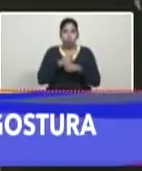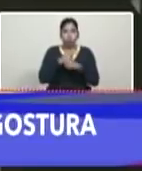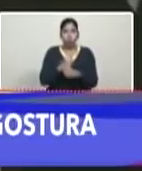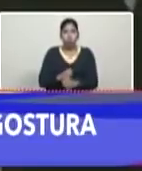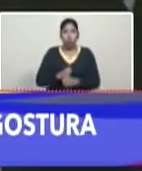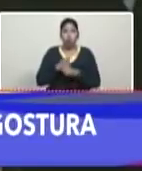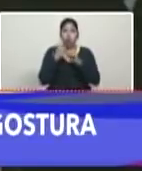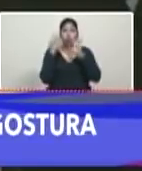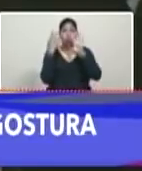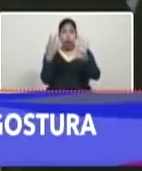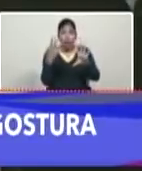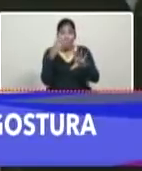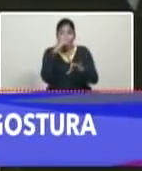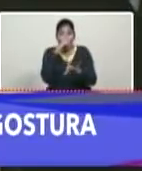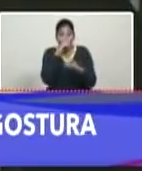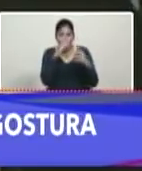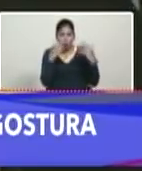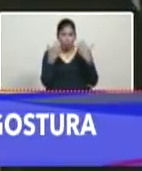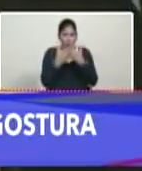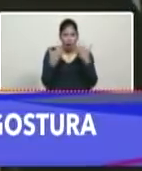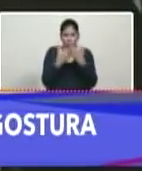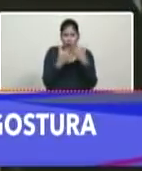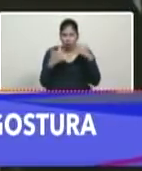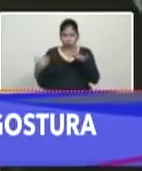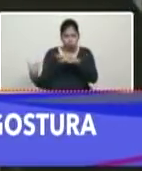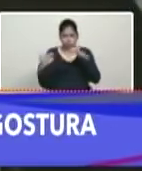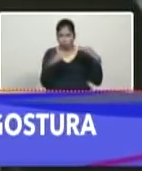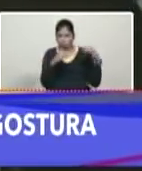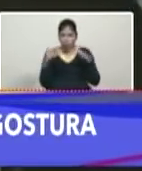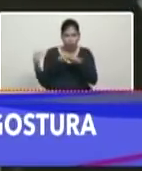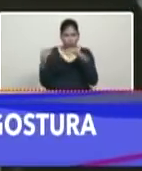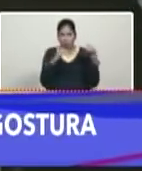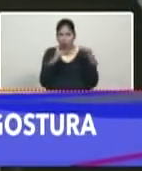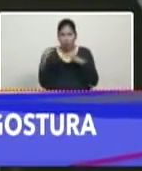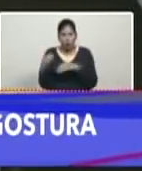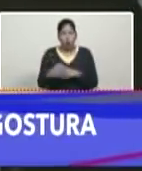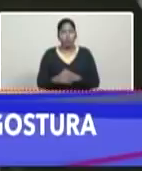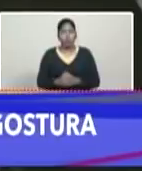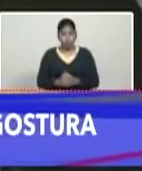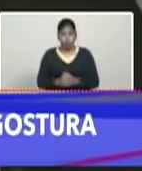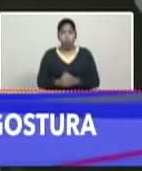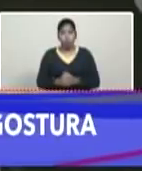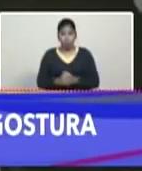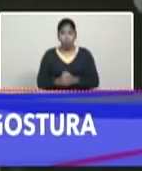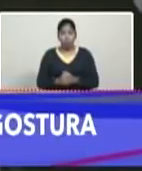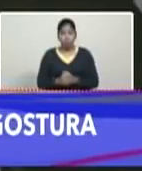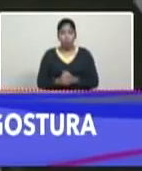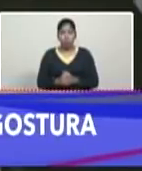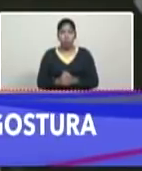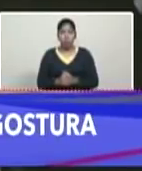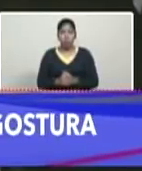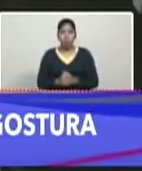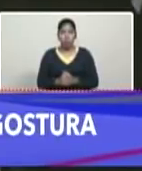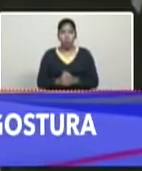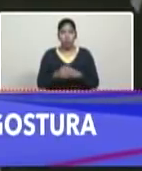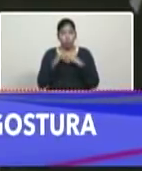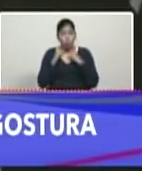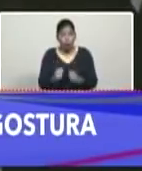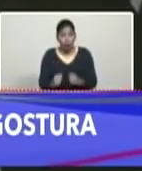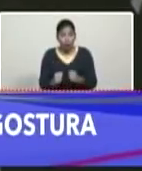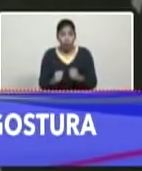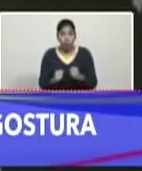9 años de guerra, de sinsabores, de derrotas,